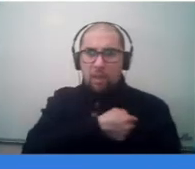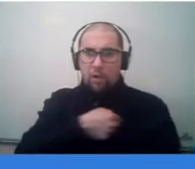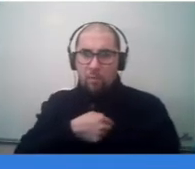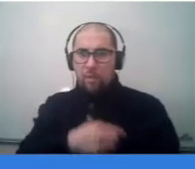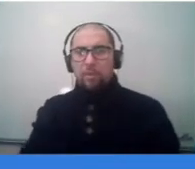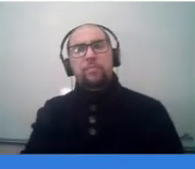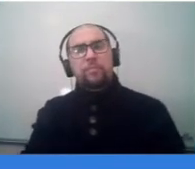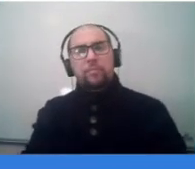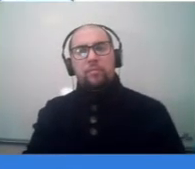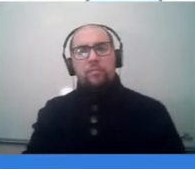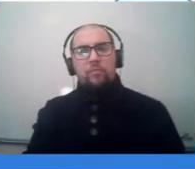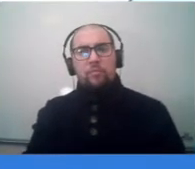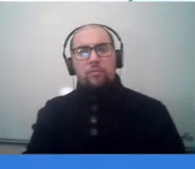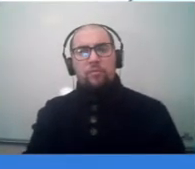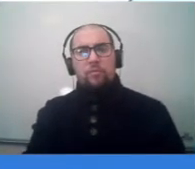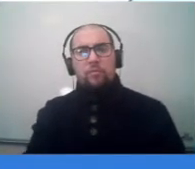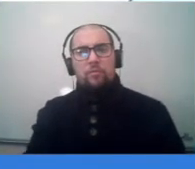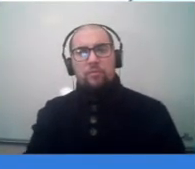significados comunes.